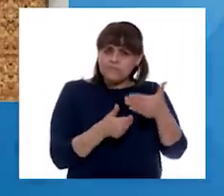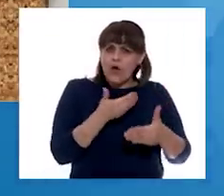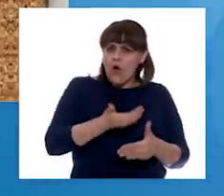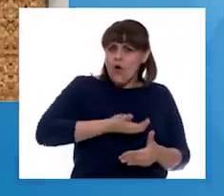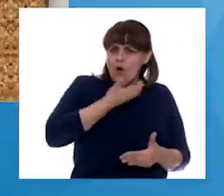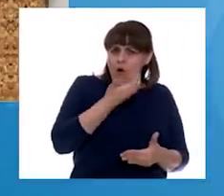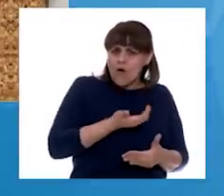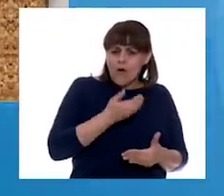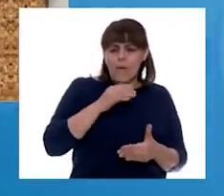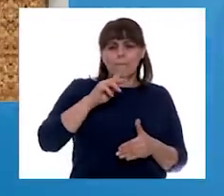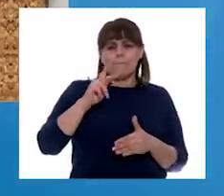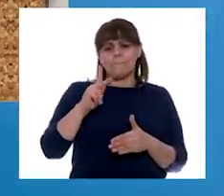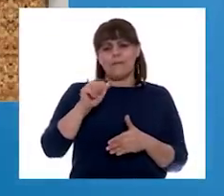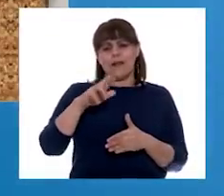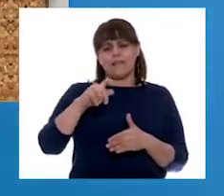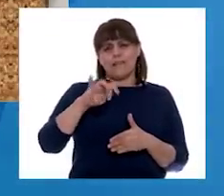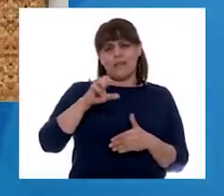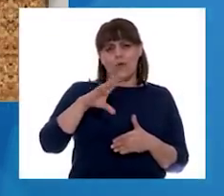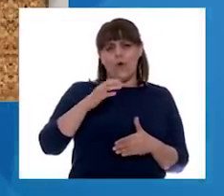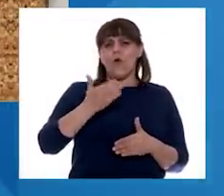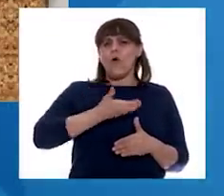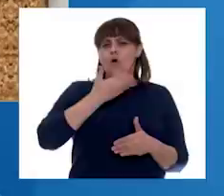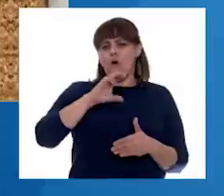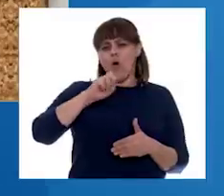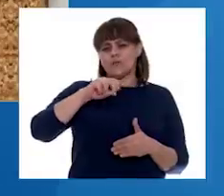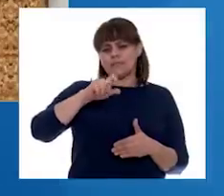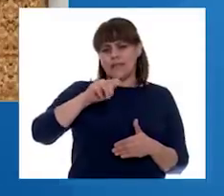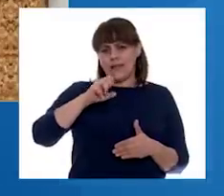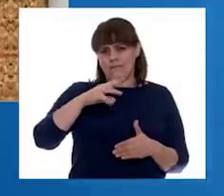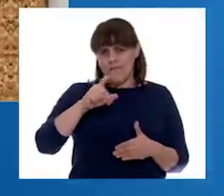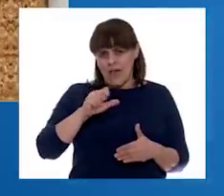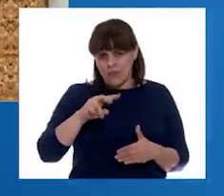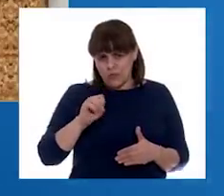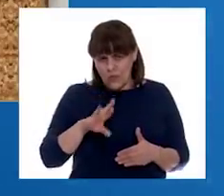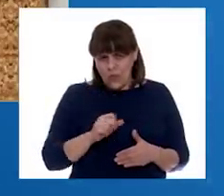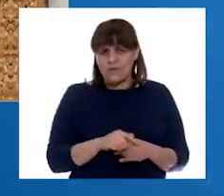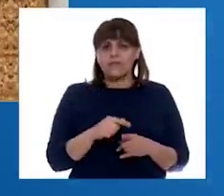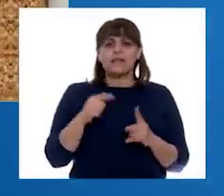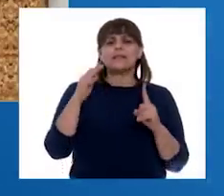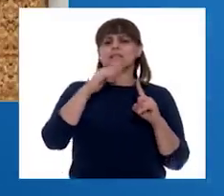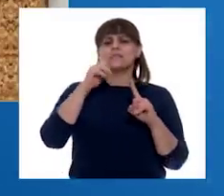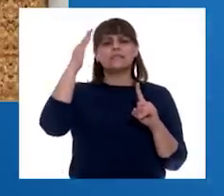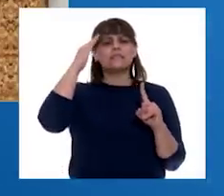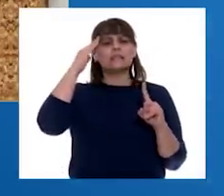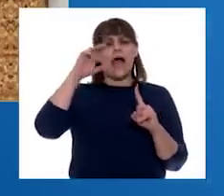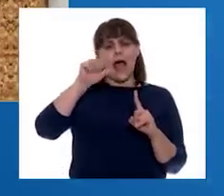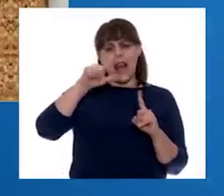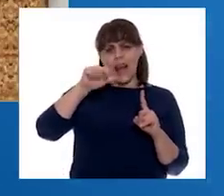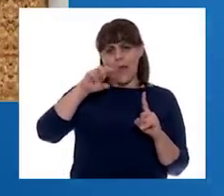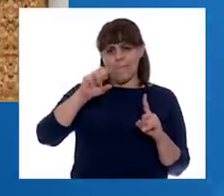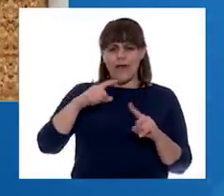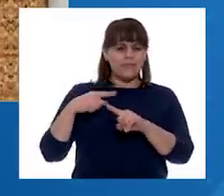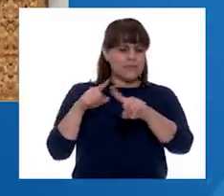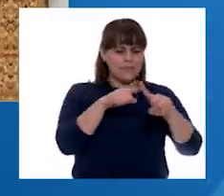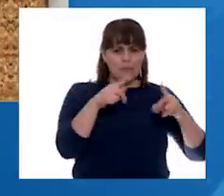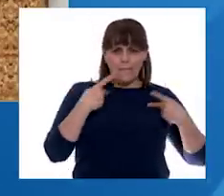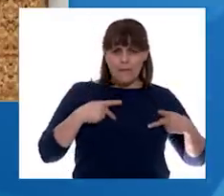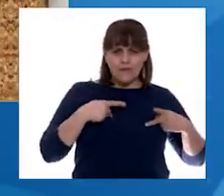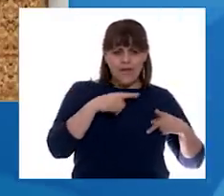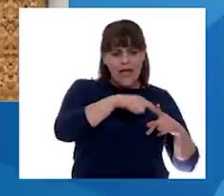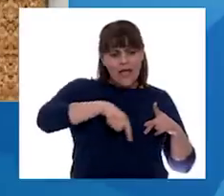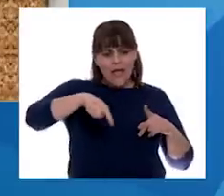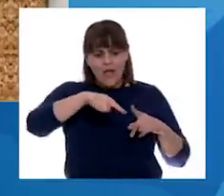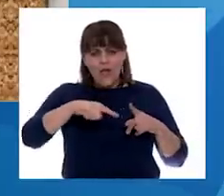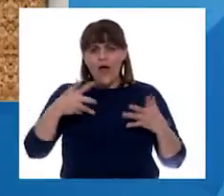Conservador al mando de Lucas Alamán. Y los herederos de los federalistas, progresistas y reformadores crearían